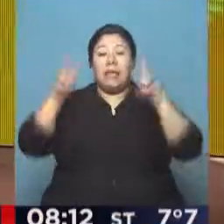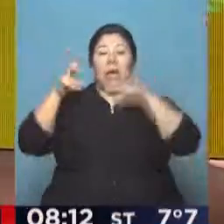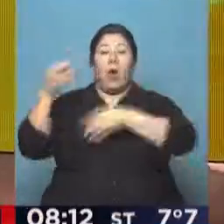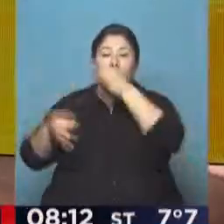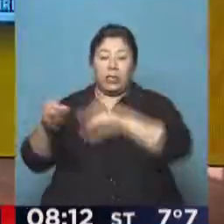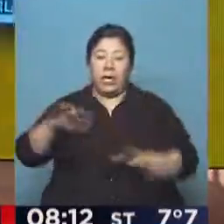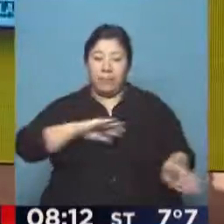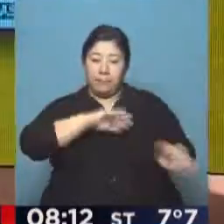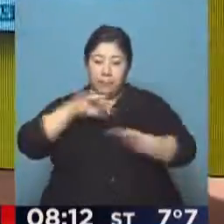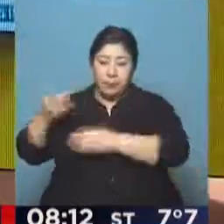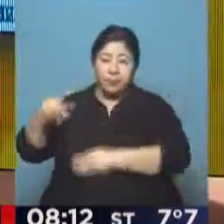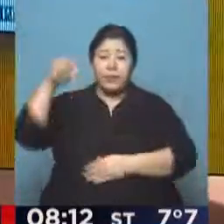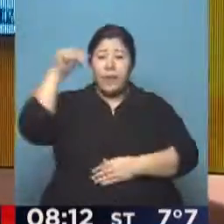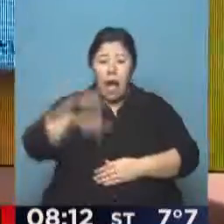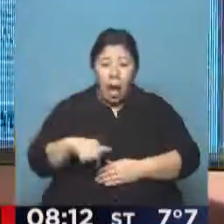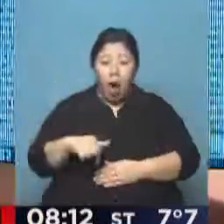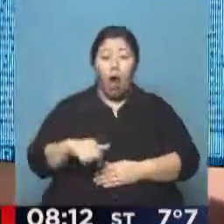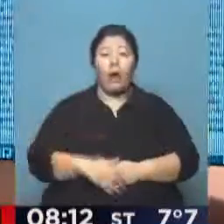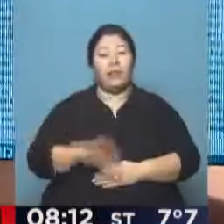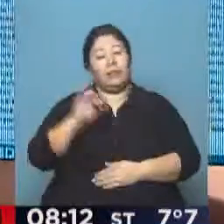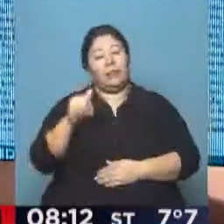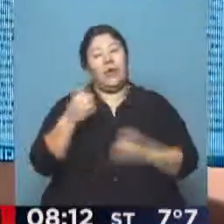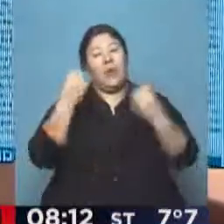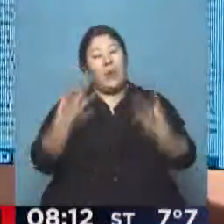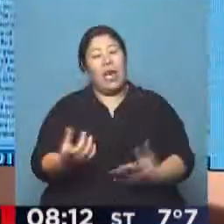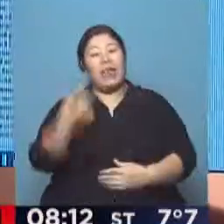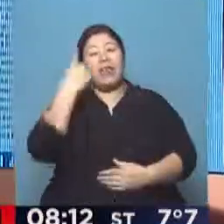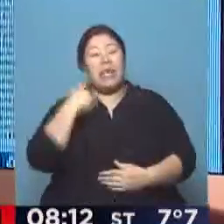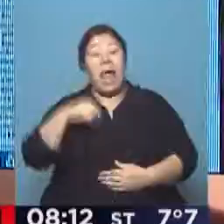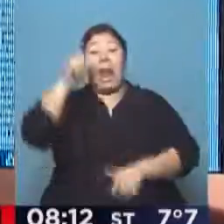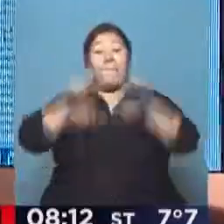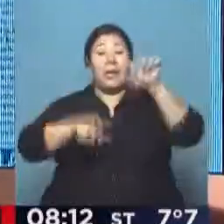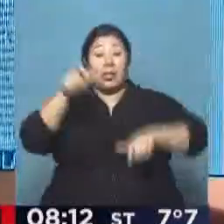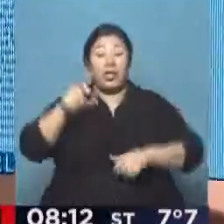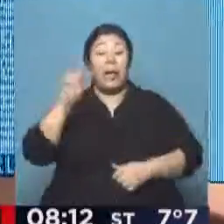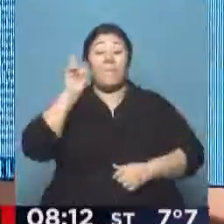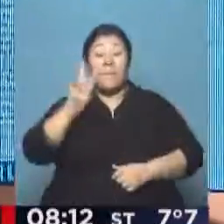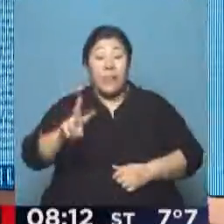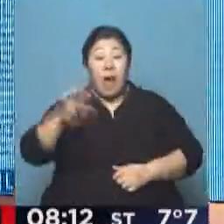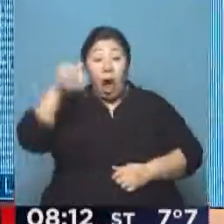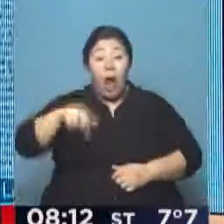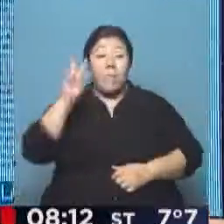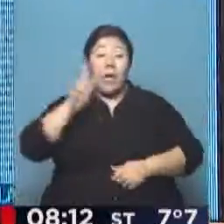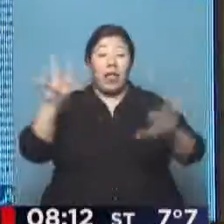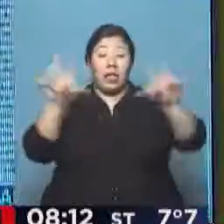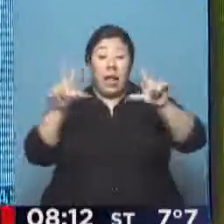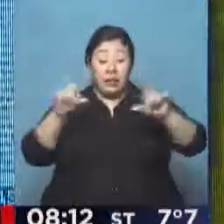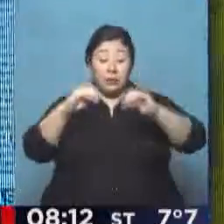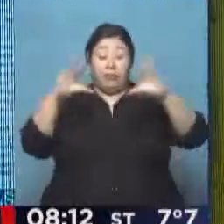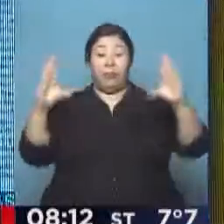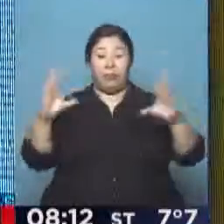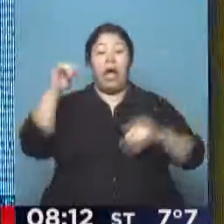Pero si les parece, vamos a decirles, por supuesto, buenos días a los que se suman a esta hora, pero vamos a continuar con el repaso de los diarios, ¿eh?